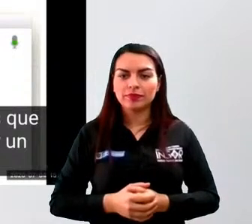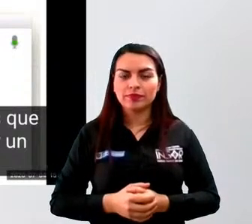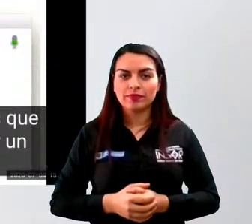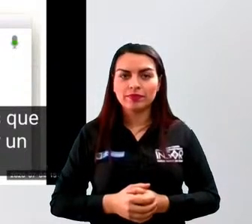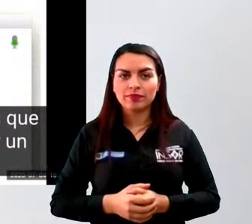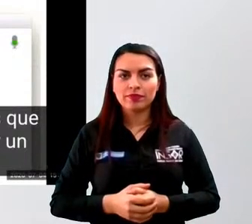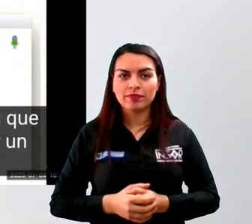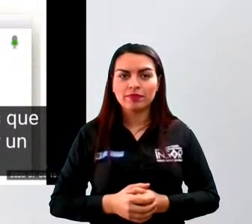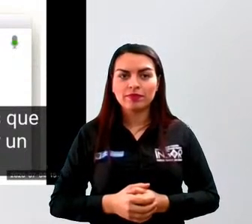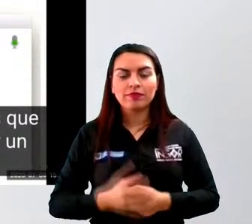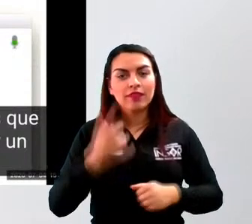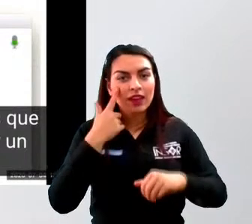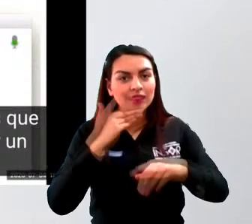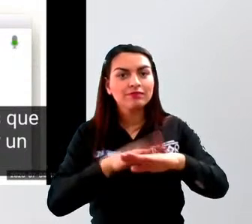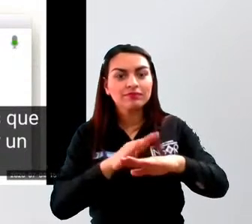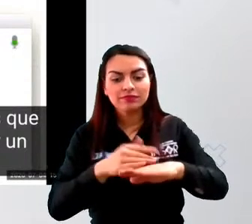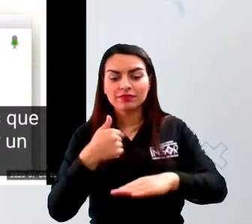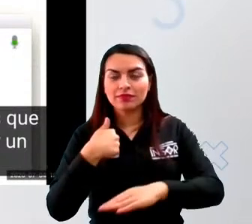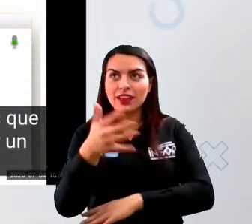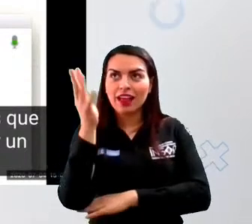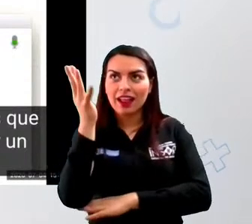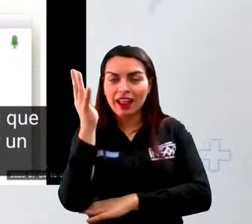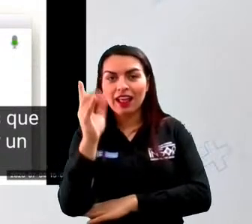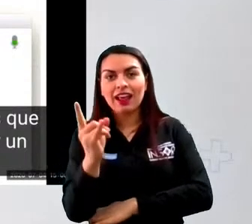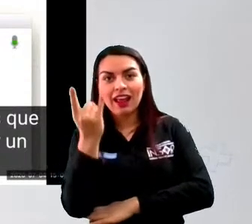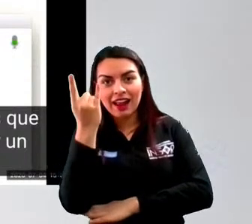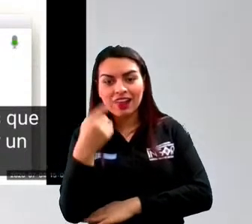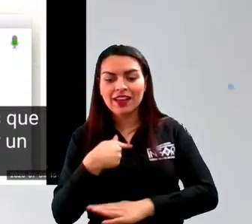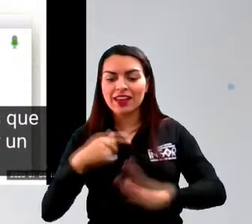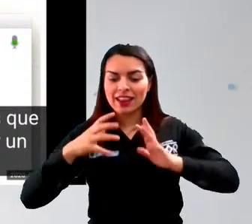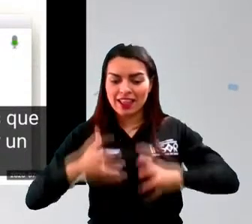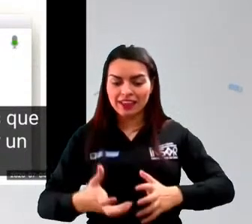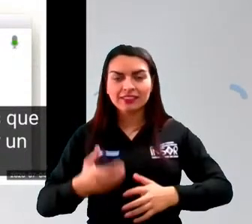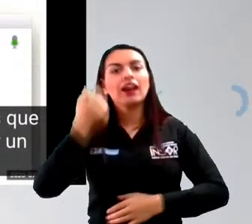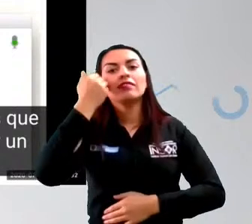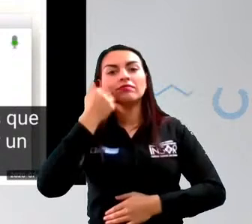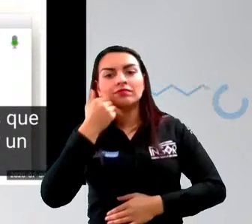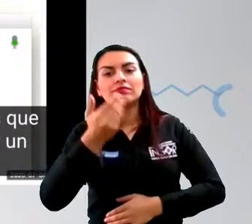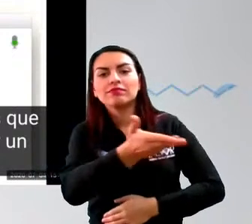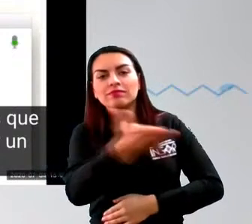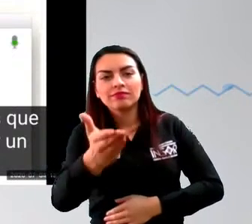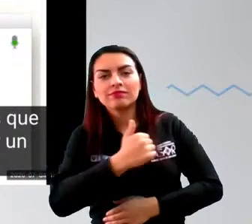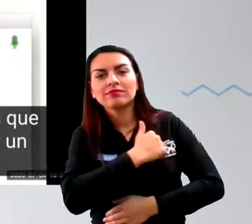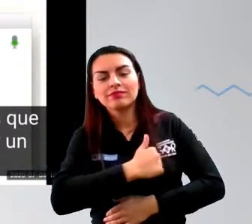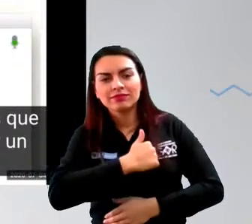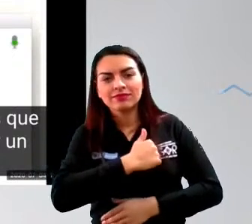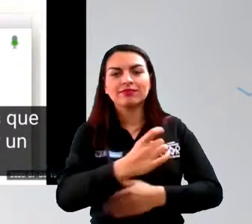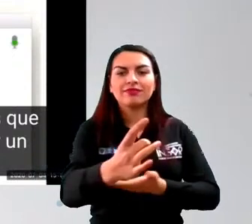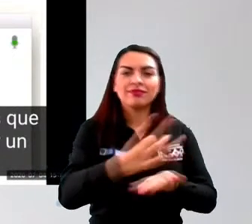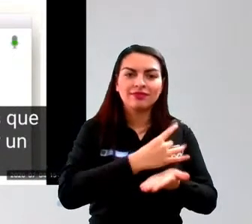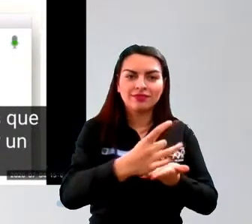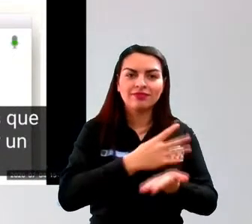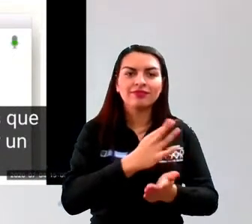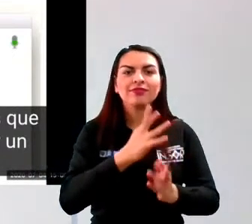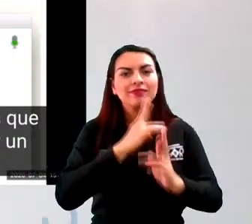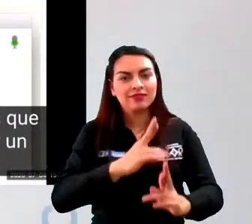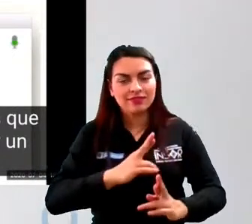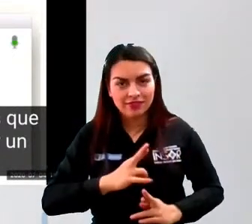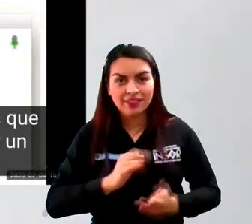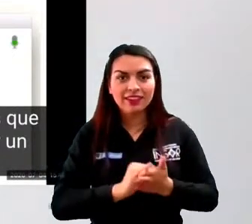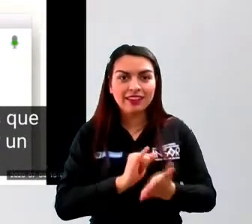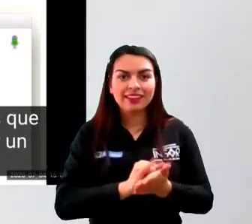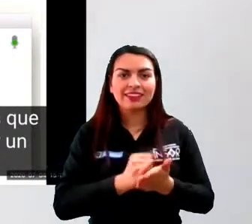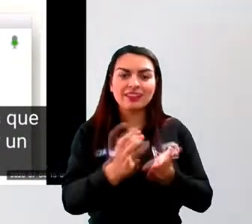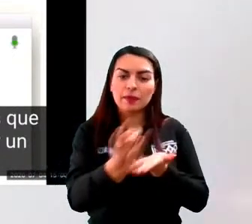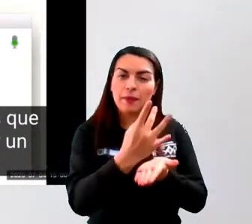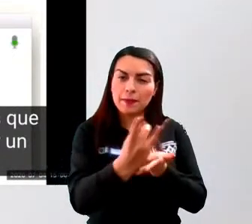está hablando o presentando a su clase, pídale a sus estudiantes que respondan las preguntas en el chat